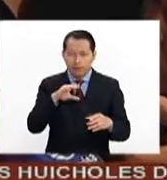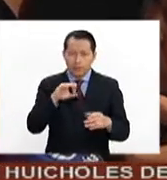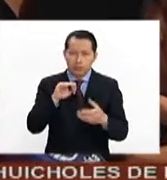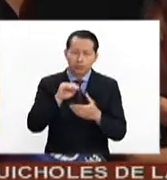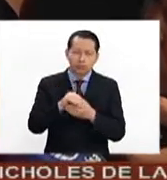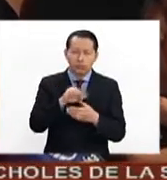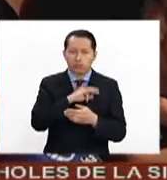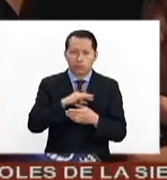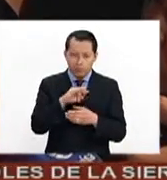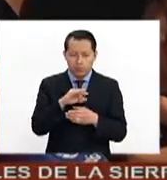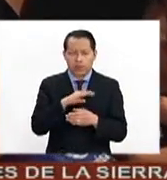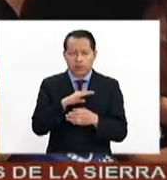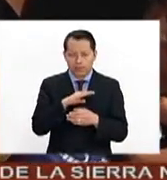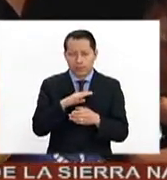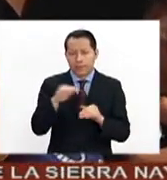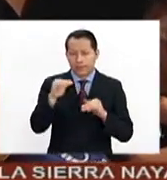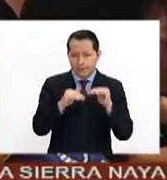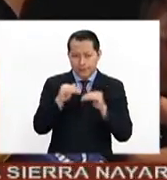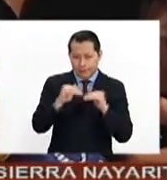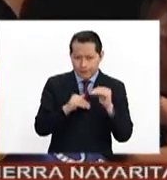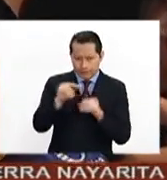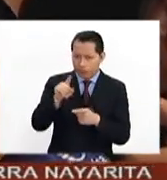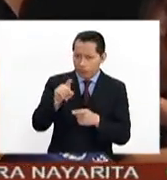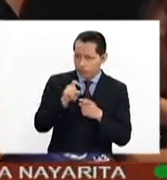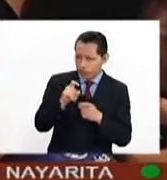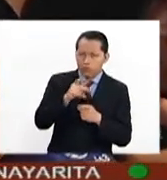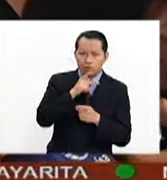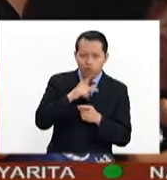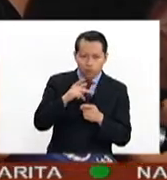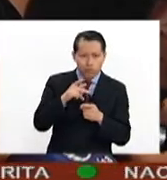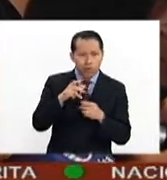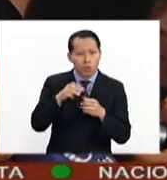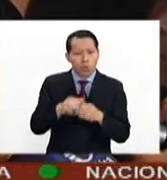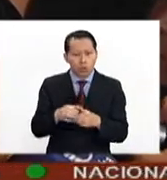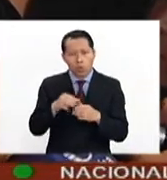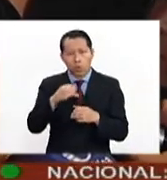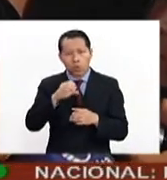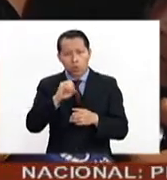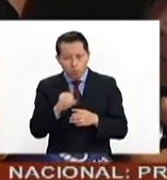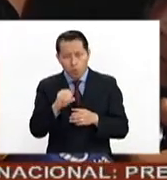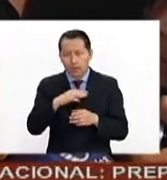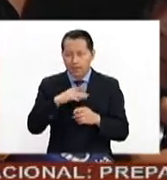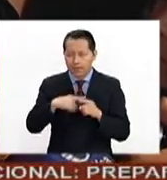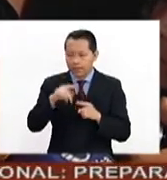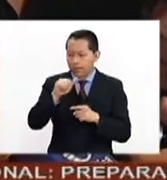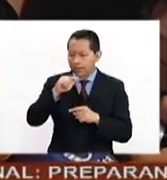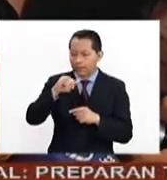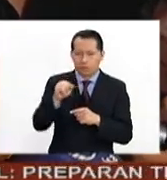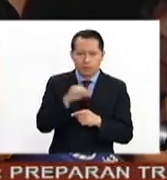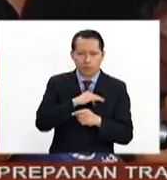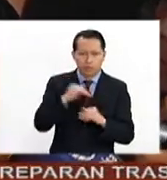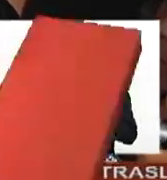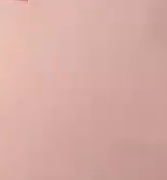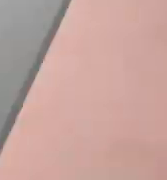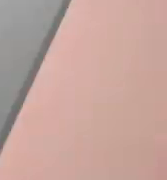los fondos de estabilidad de ingresos petroleros o activos que mejoren nuestro balance público.